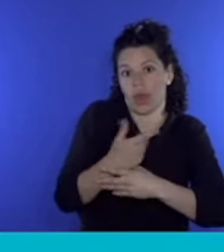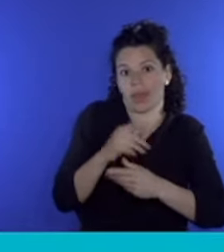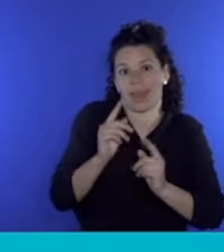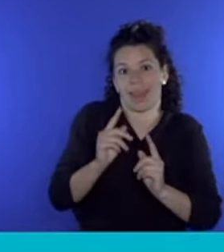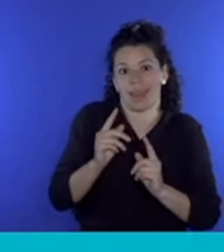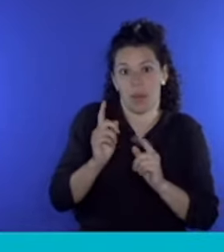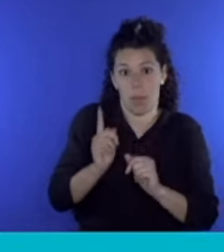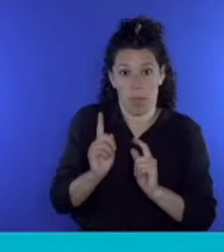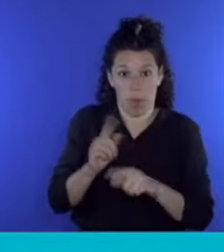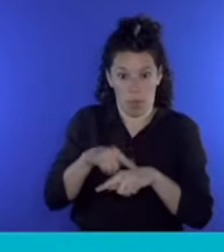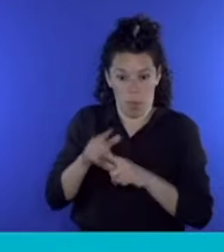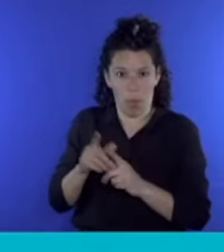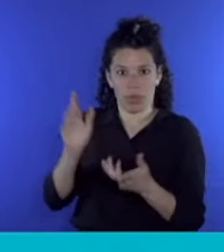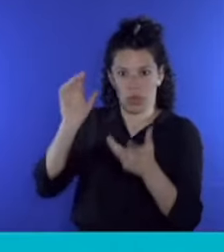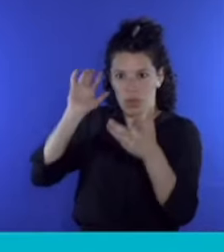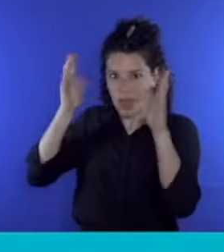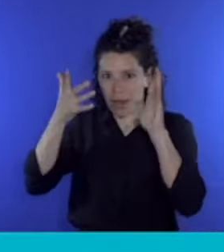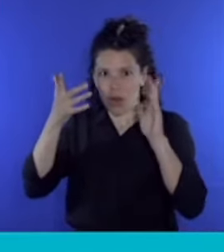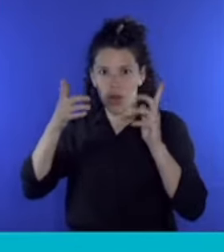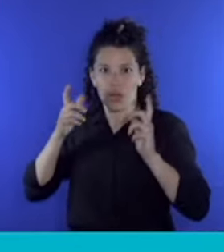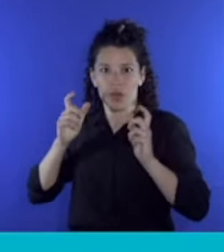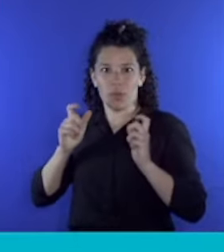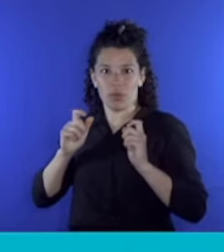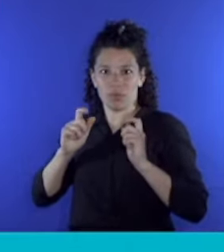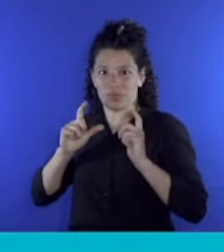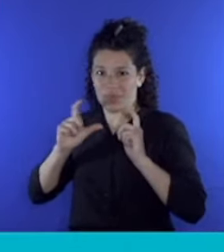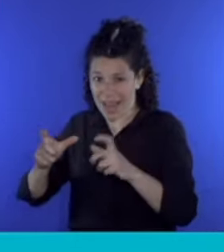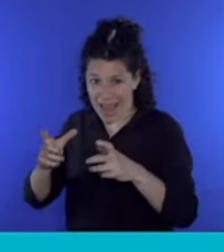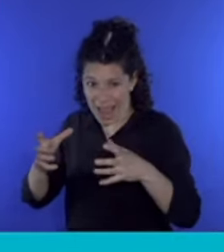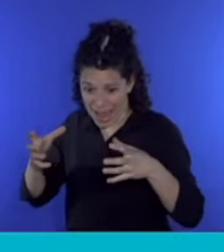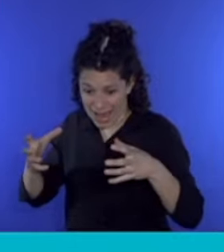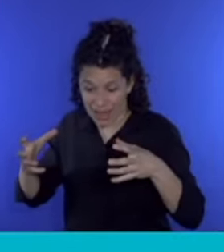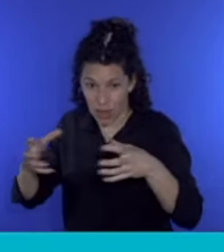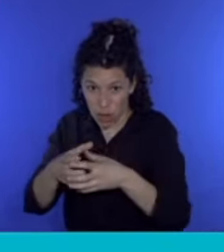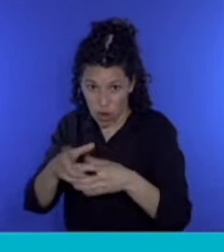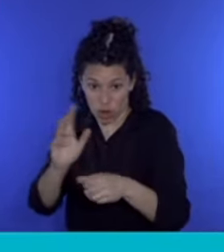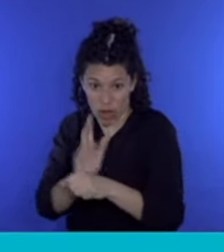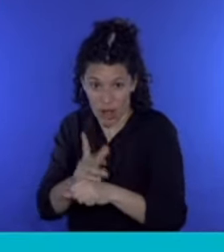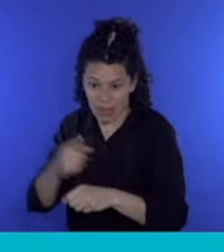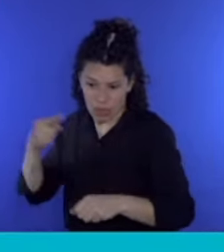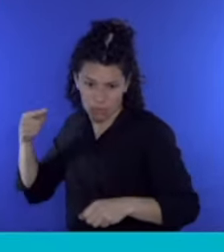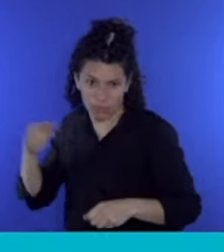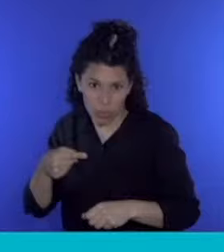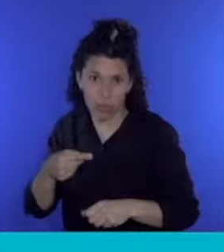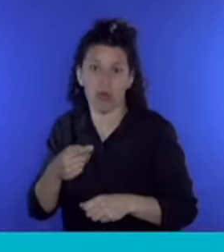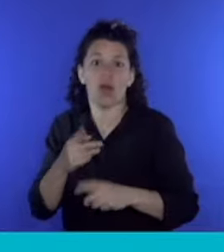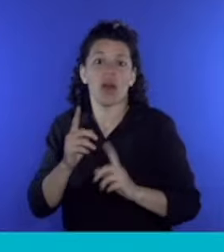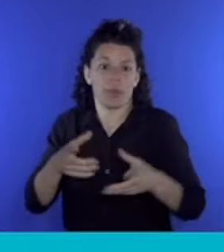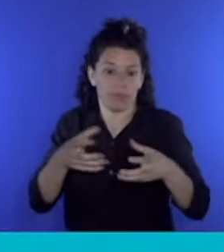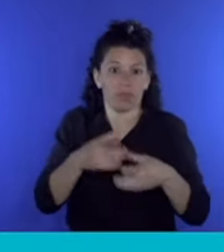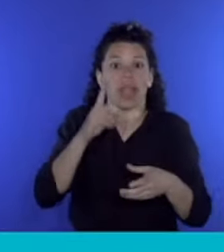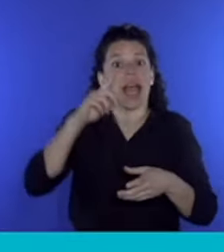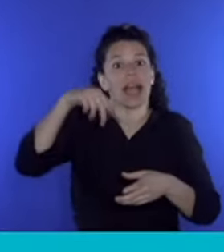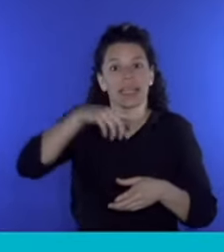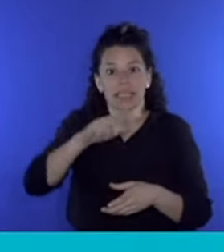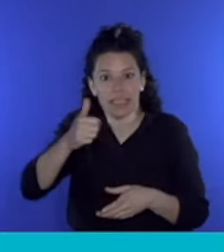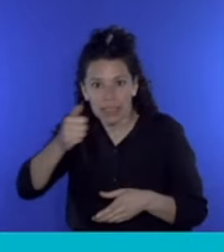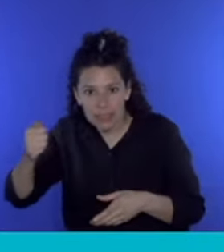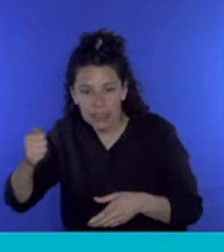Miley atacó a este colectivo de artistas al inca y a diversos sectores